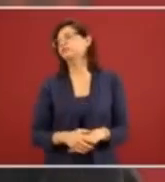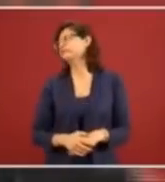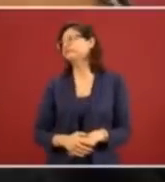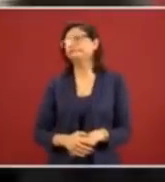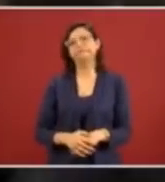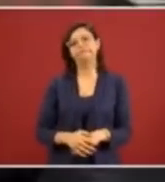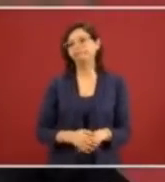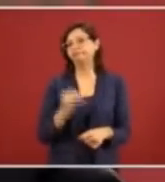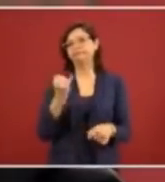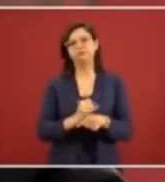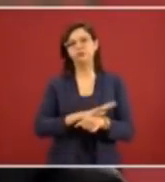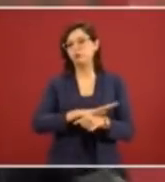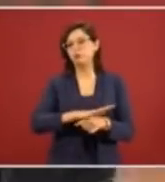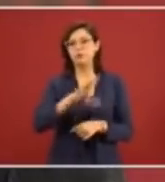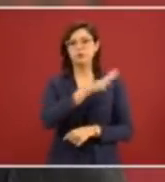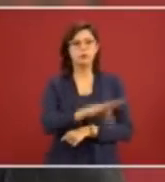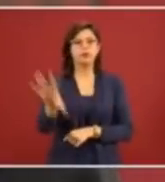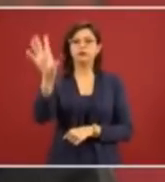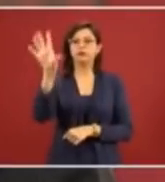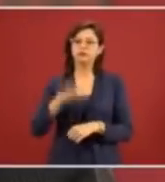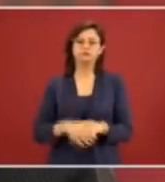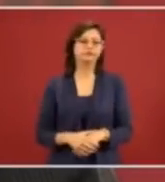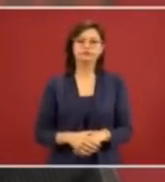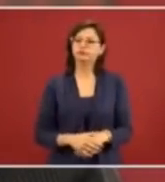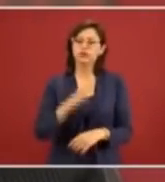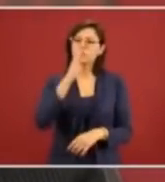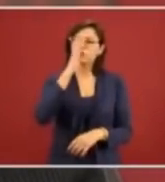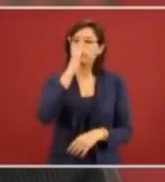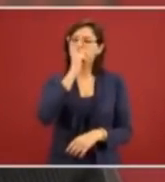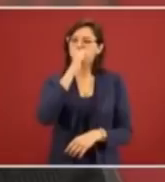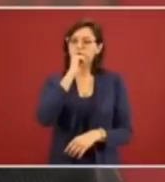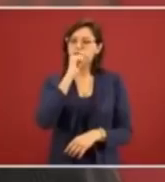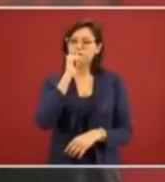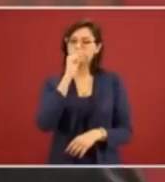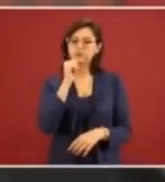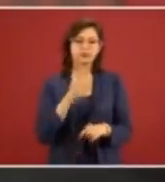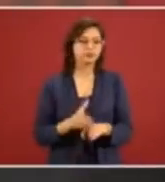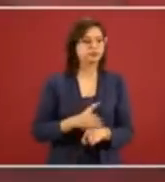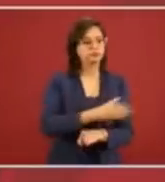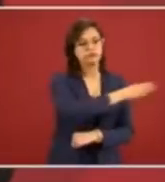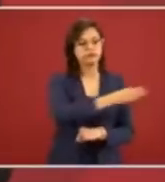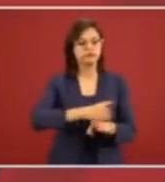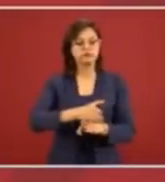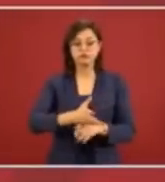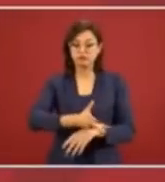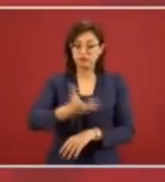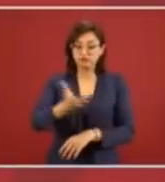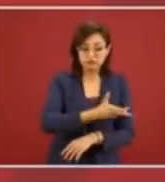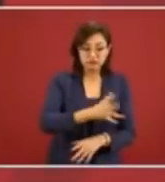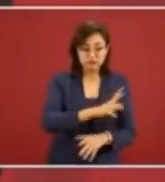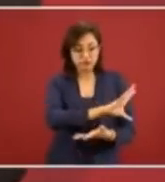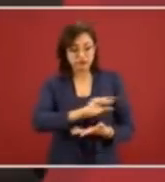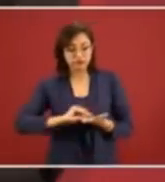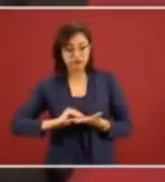menos vamos a seguir con esas recetas. Yo les decía, y se puede probar